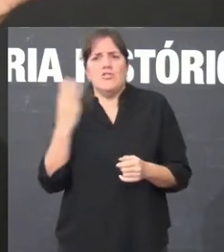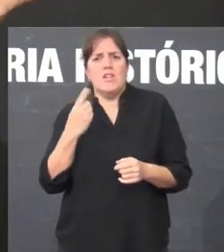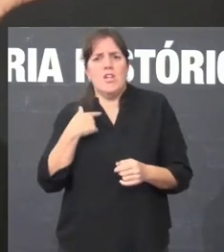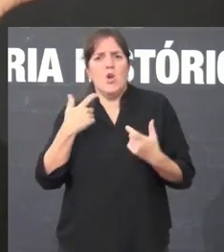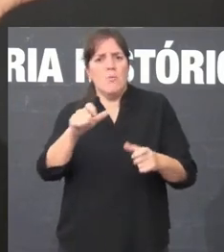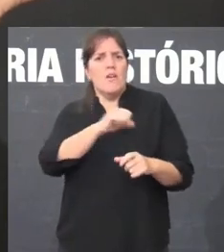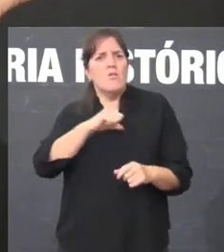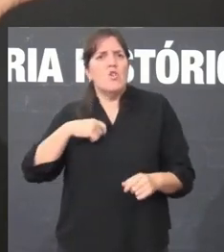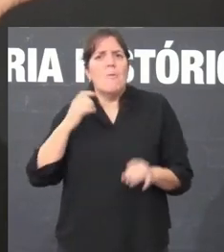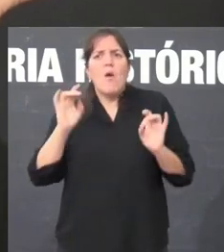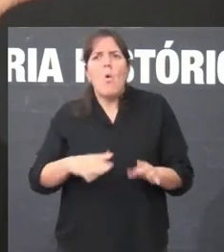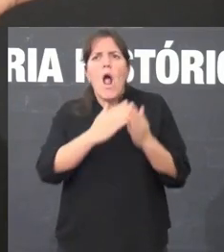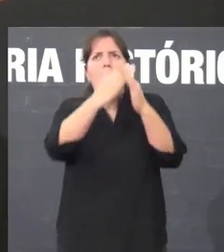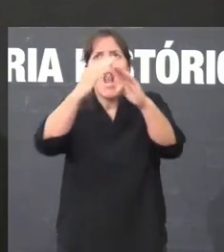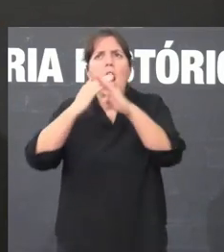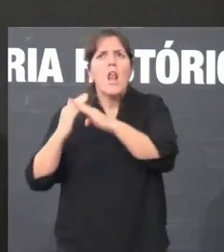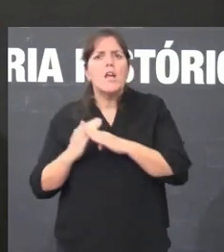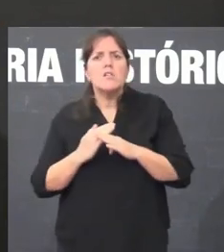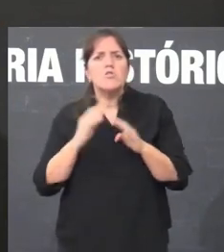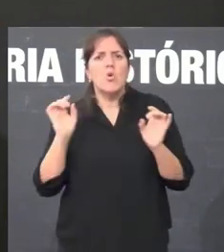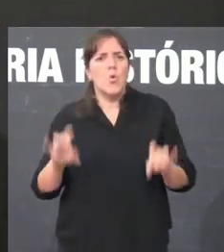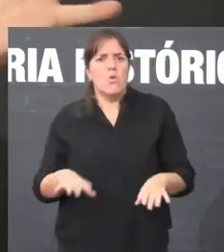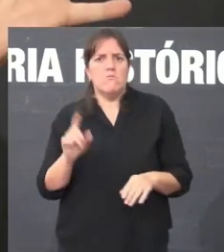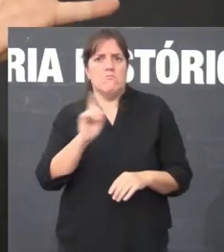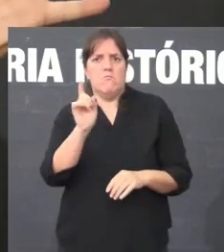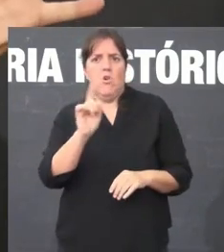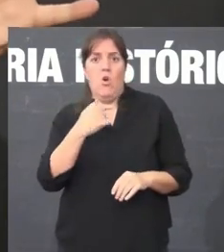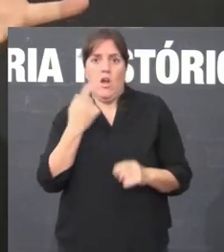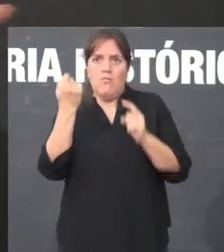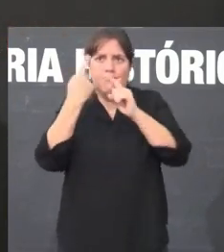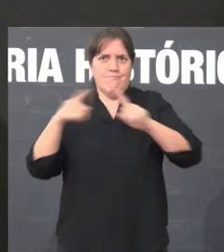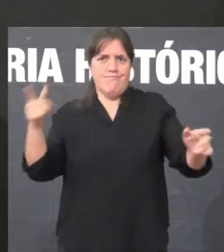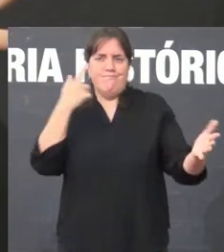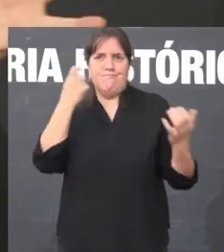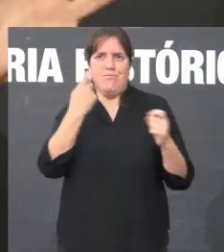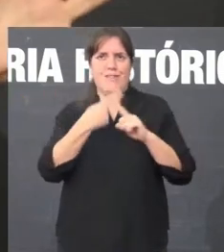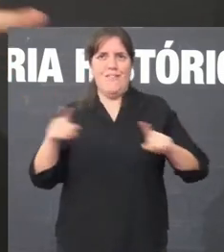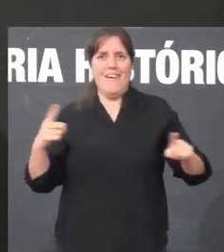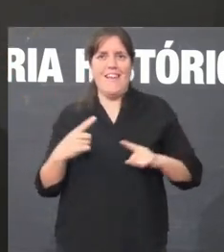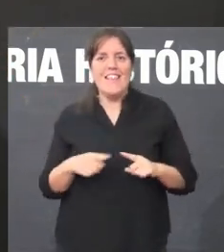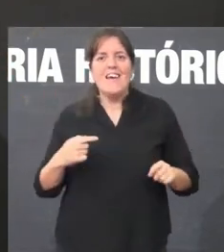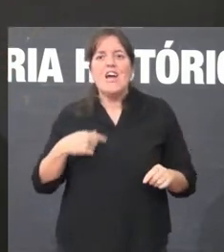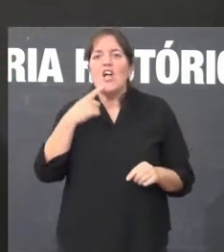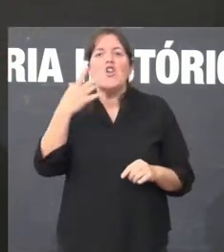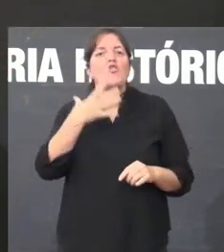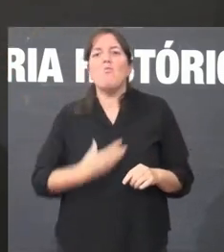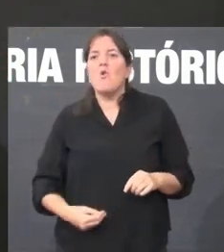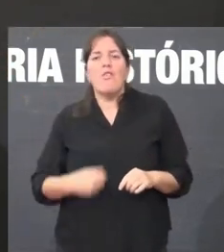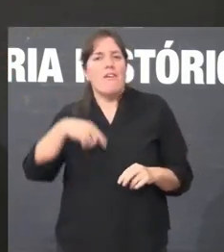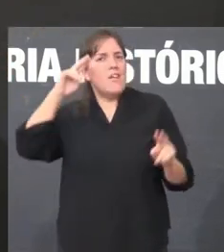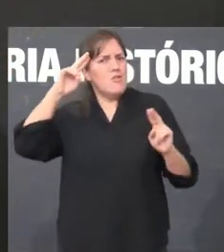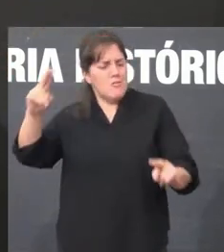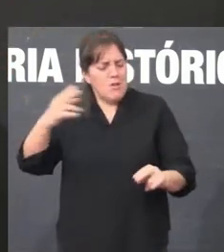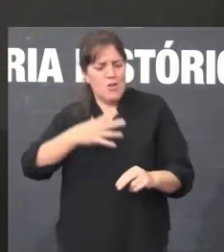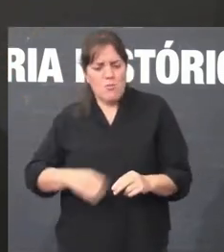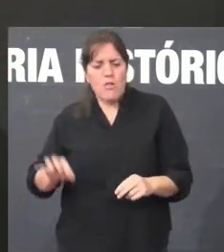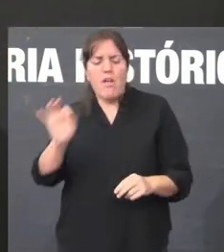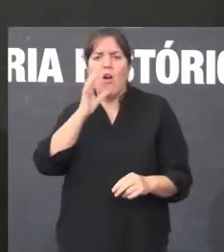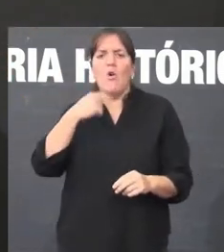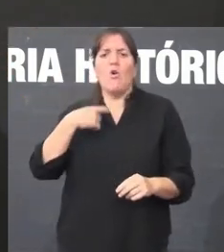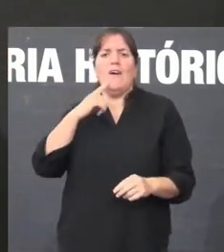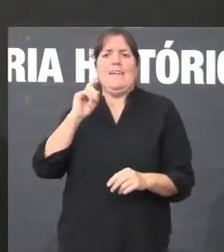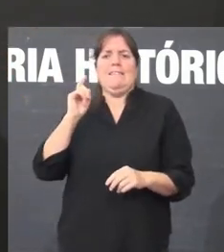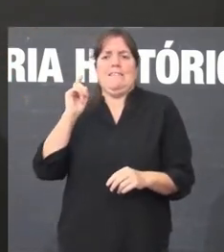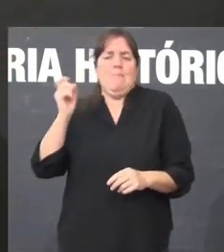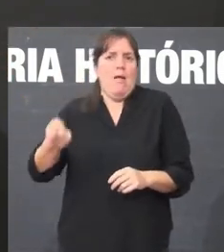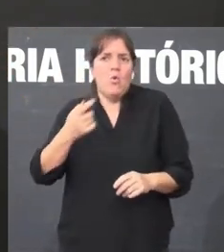autónoma al uso. O sea, hay hechos diferenciales que... O sea, no somos Murcia, con todos mis respetos a Murcia. O a Extremadura, también,